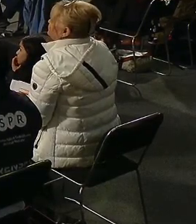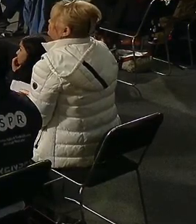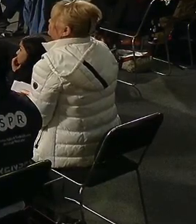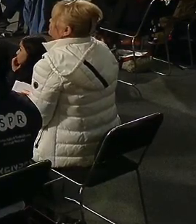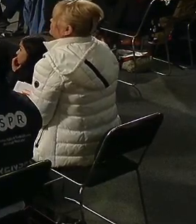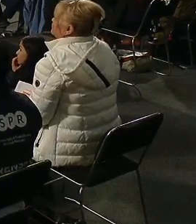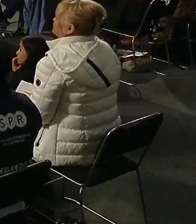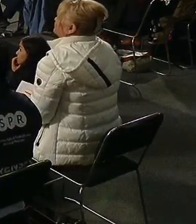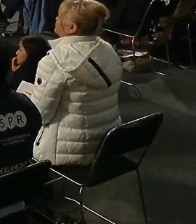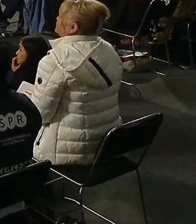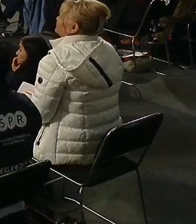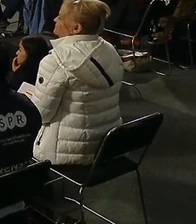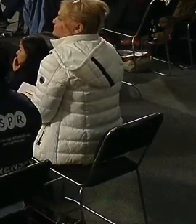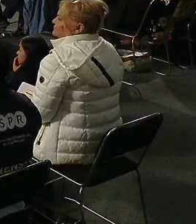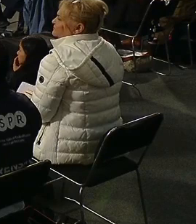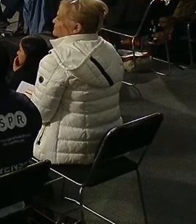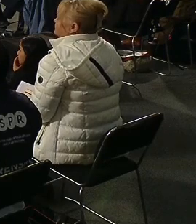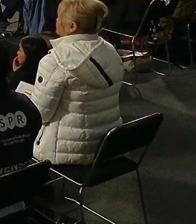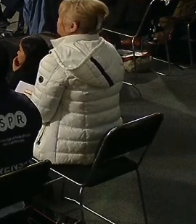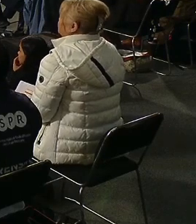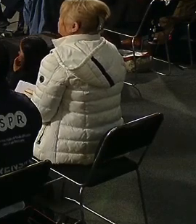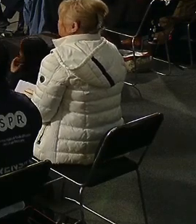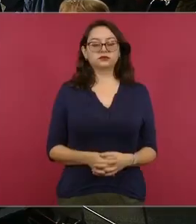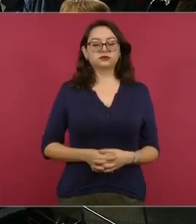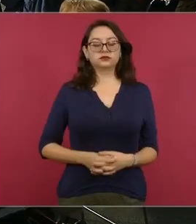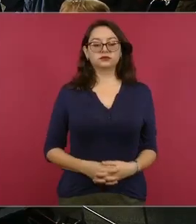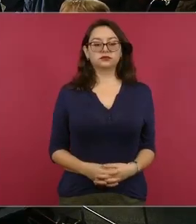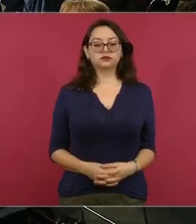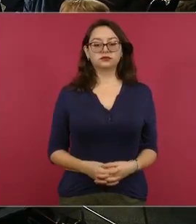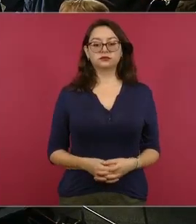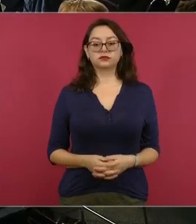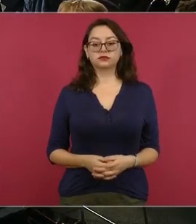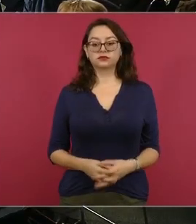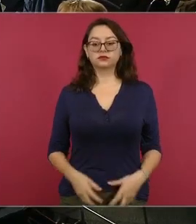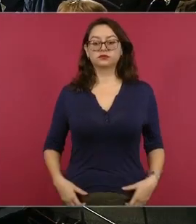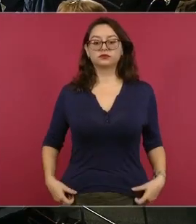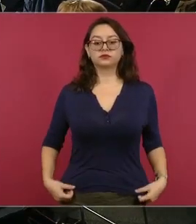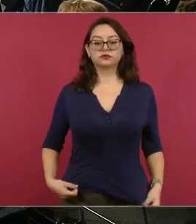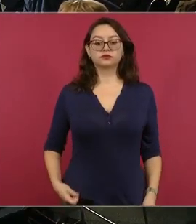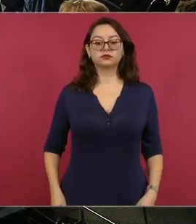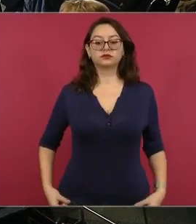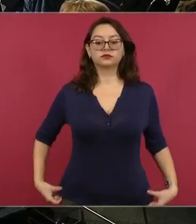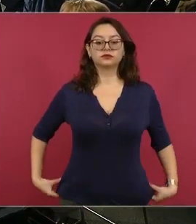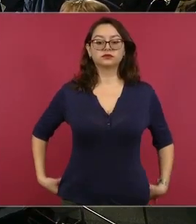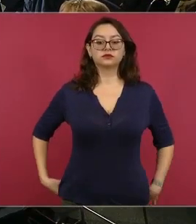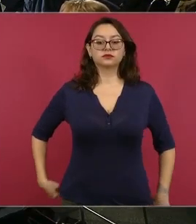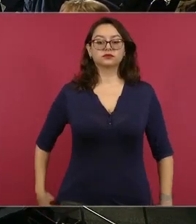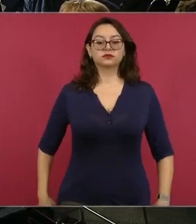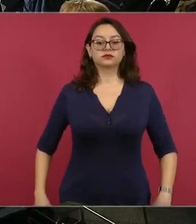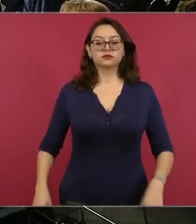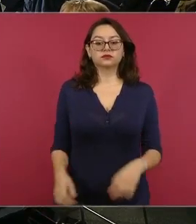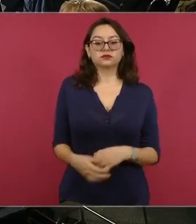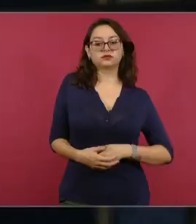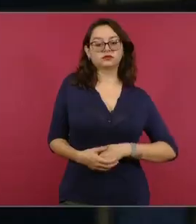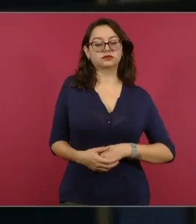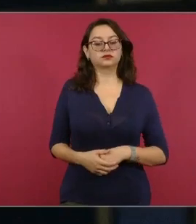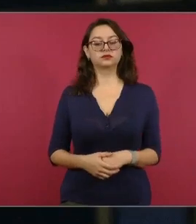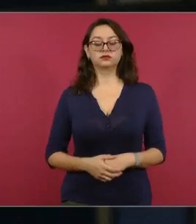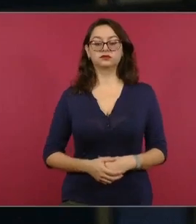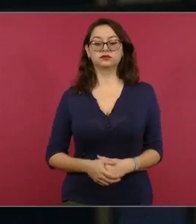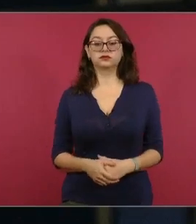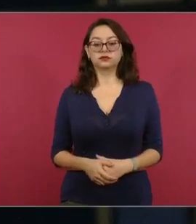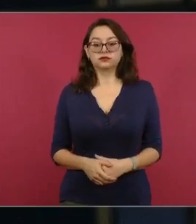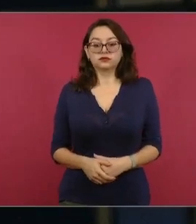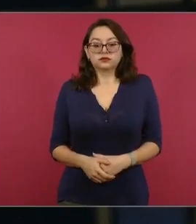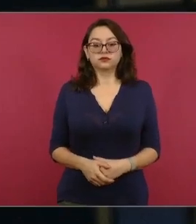¿Usted irá personalmente en los próximos días? Voy a ver. Sí. Porque tiene el fin de semana en el Estado de México. Sí. La siguiente semana